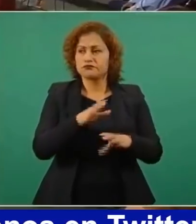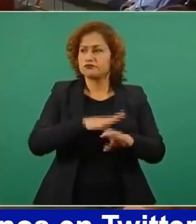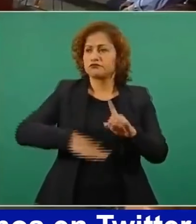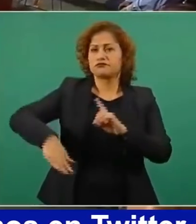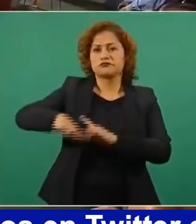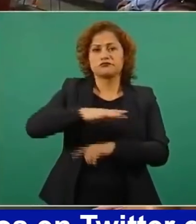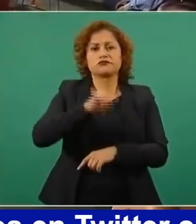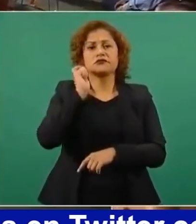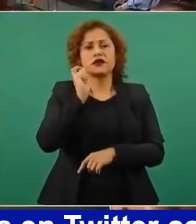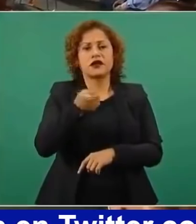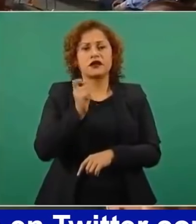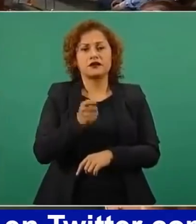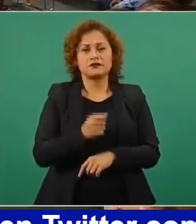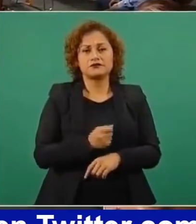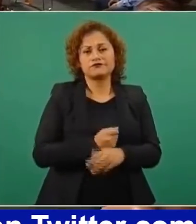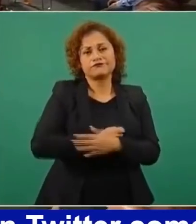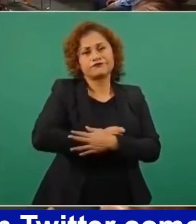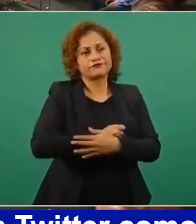El tráfico de influencia.